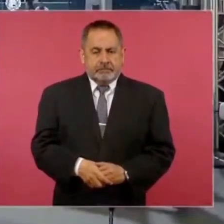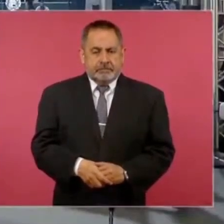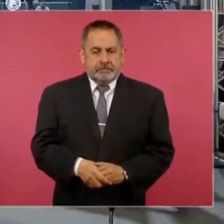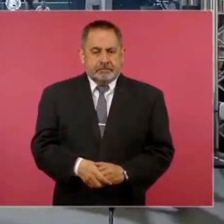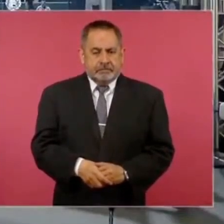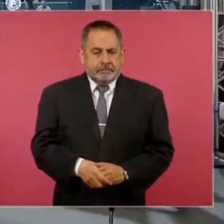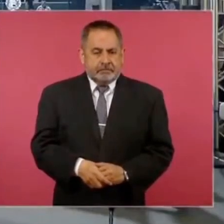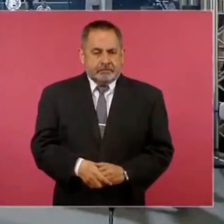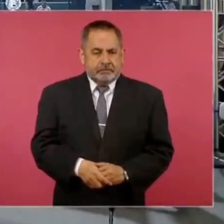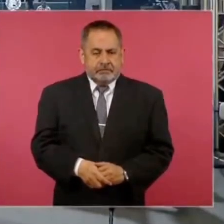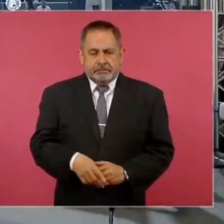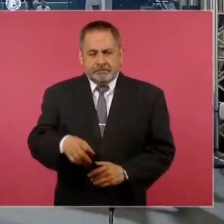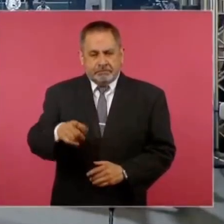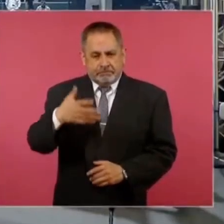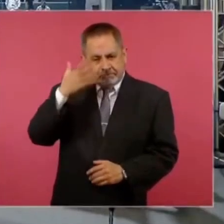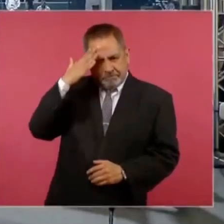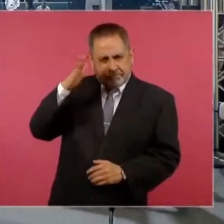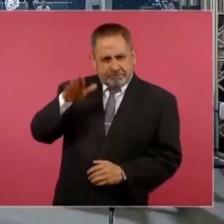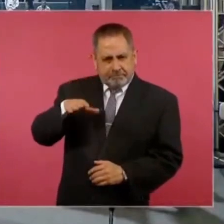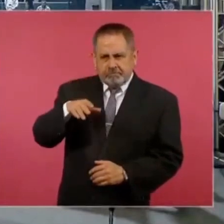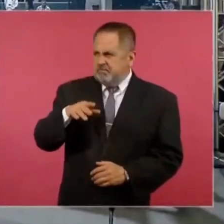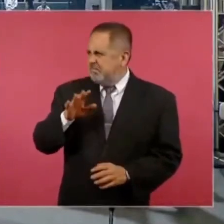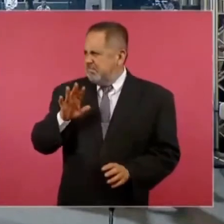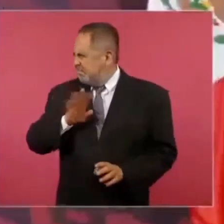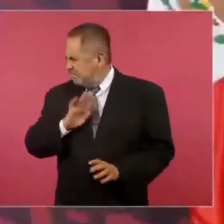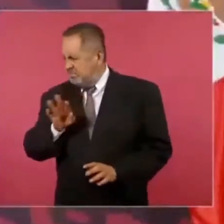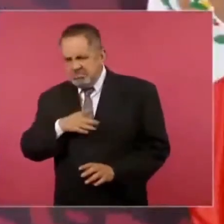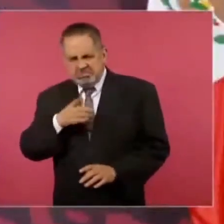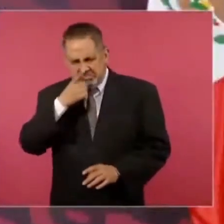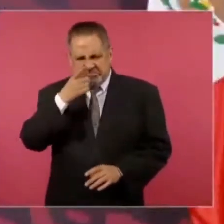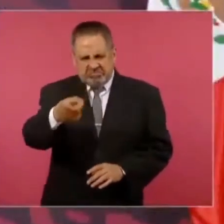La señora, esto es, de eso sí puedo hablar.